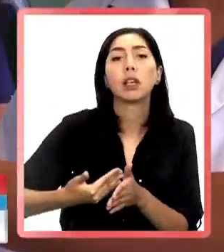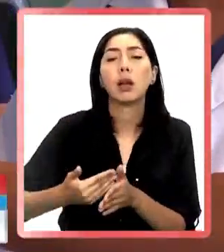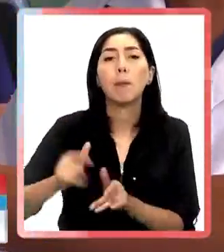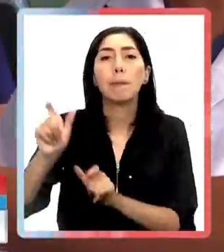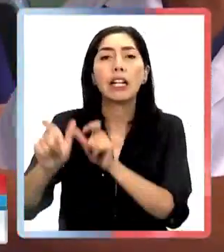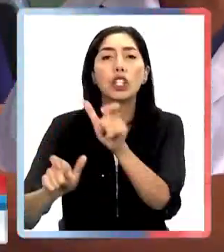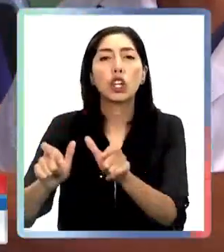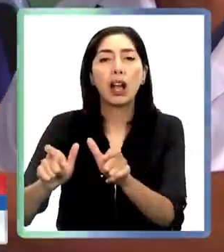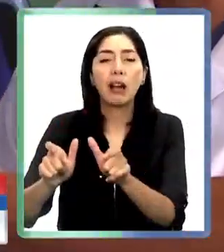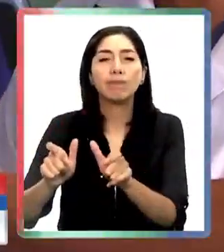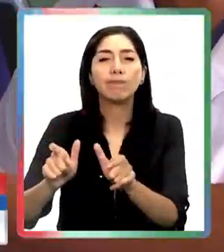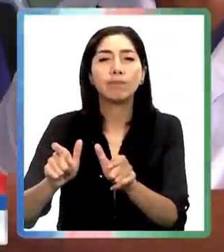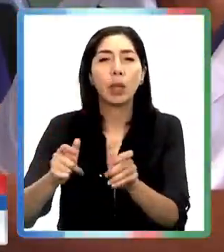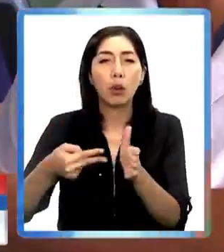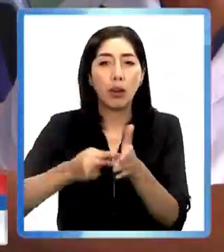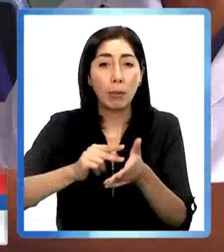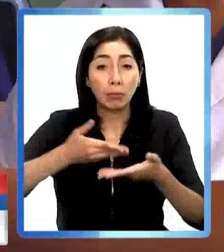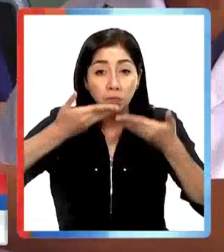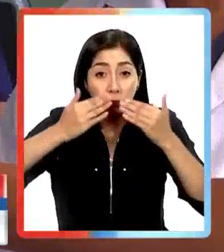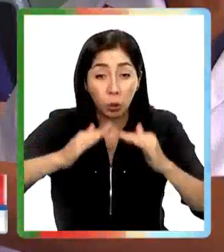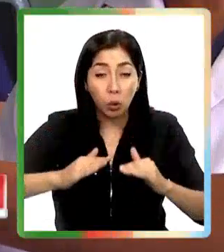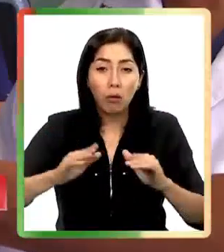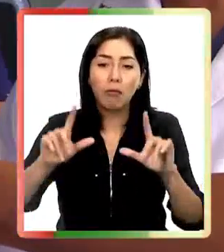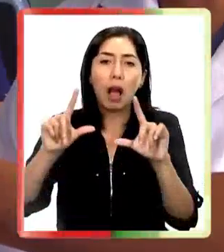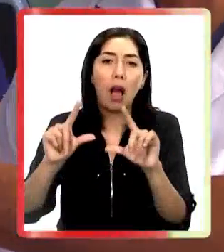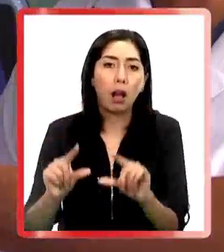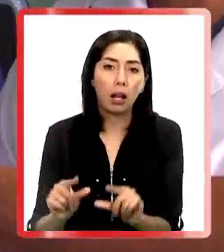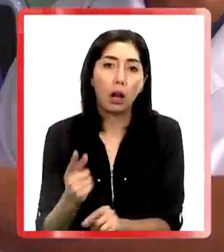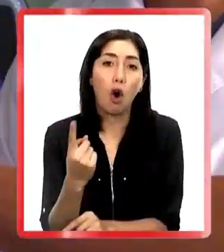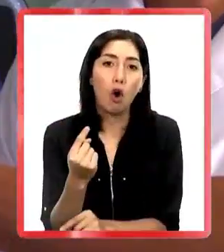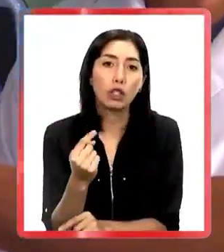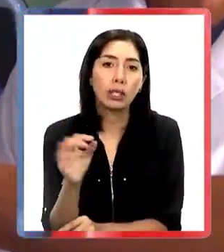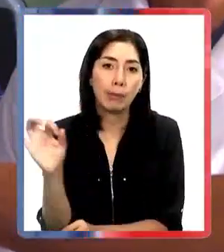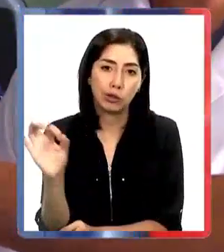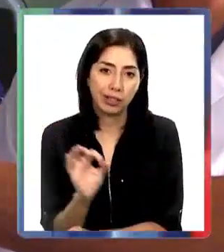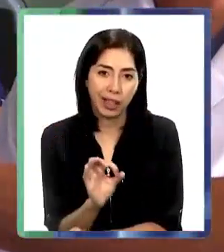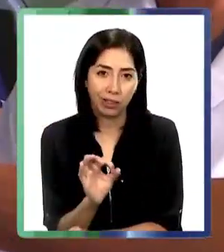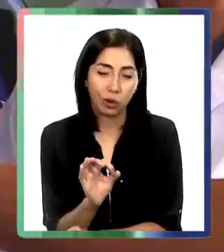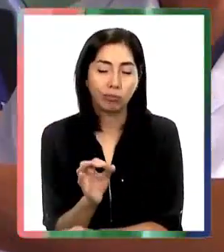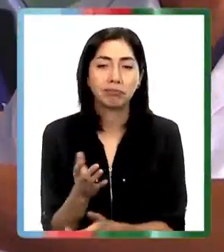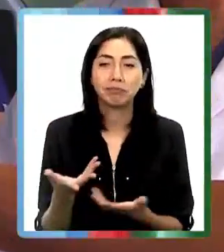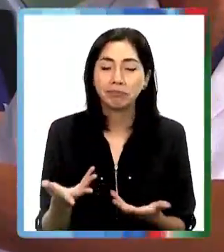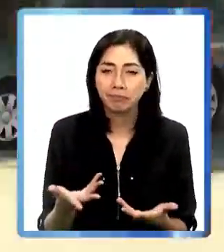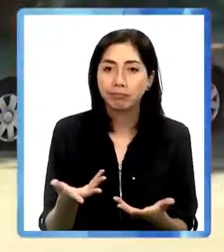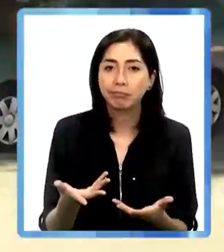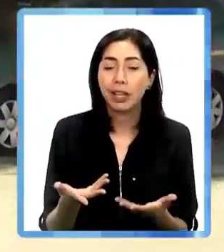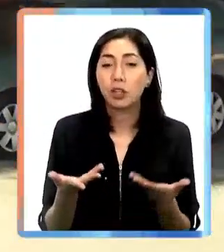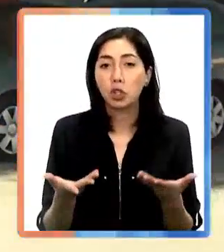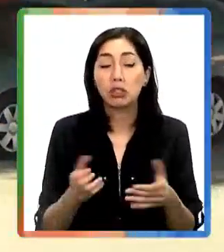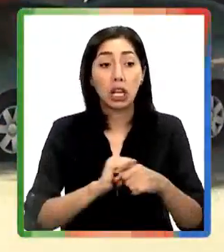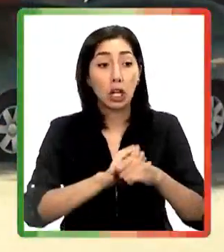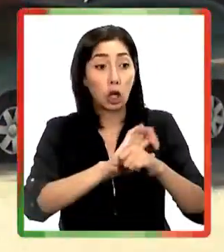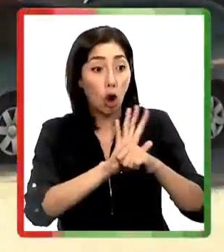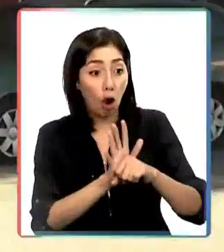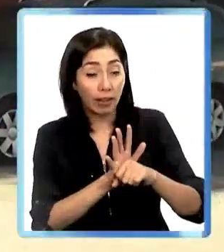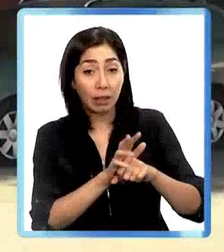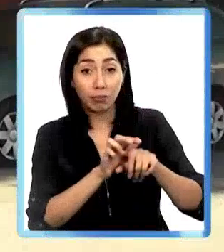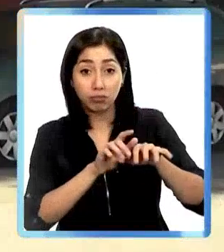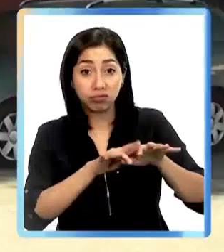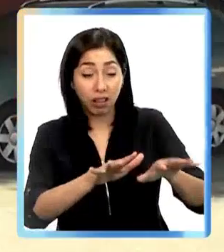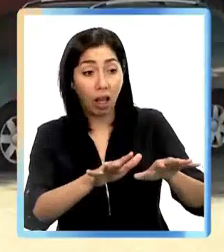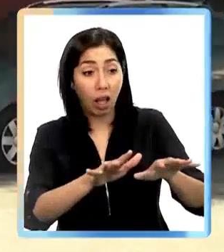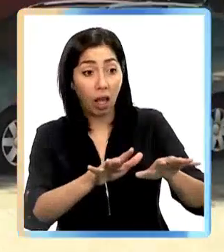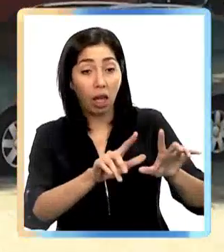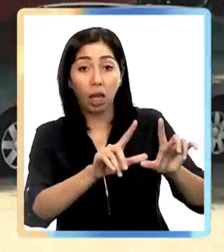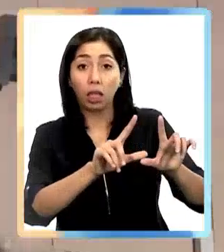de consulta de pacientes respiratorios bajó a un 11%. Por lo tanto, considerando que el COVID va a pasar a